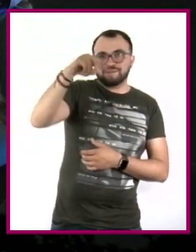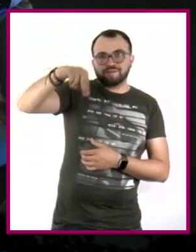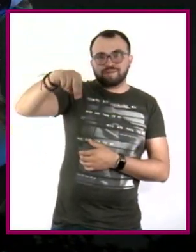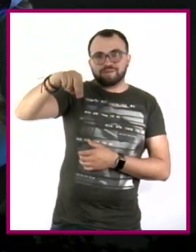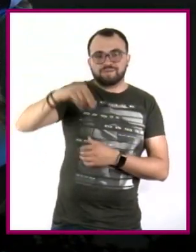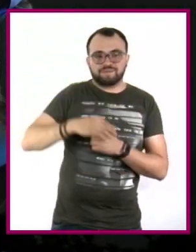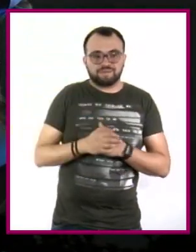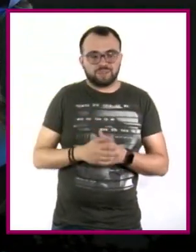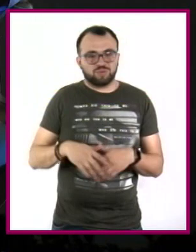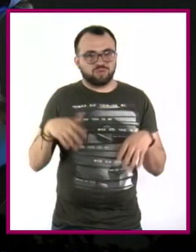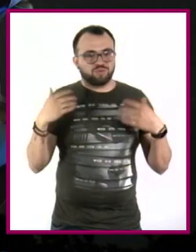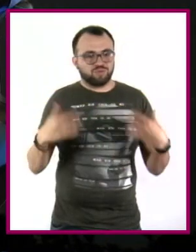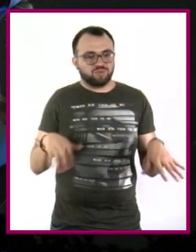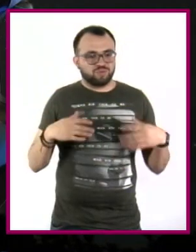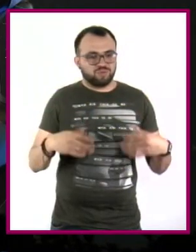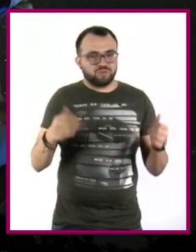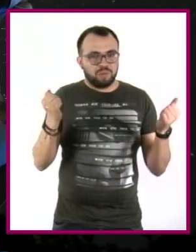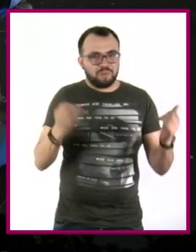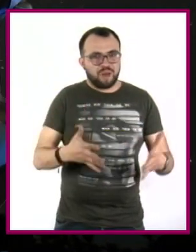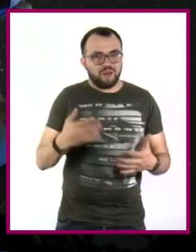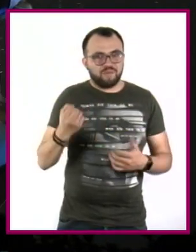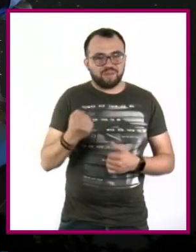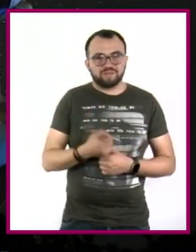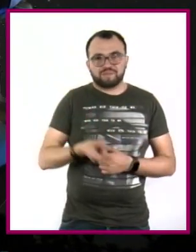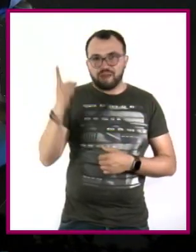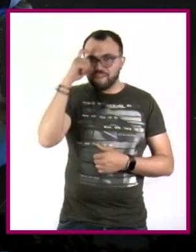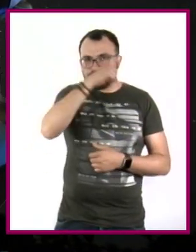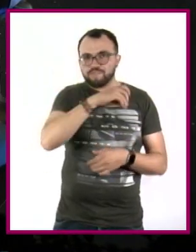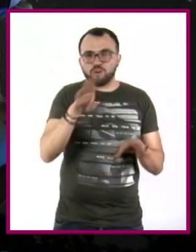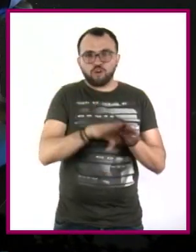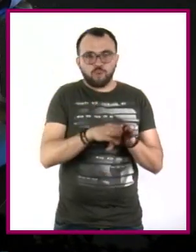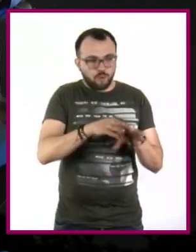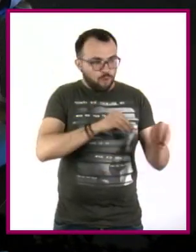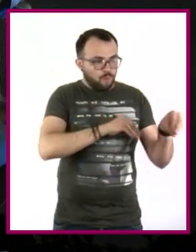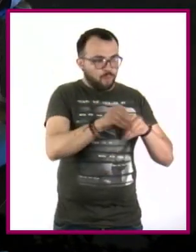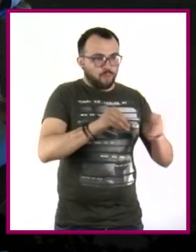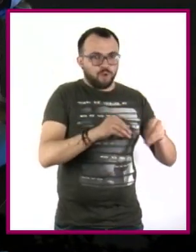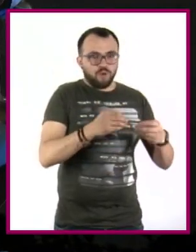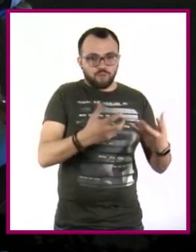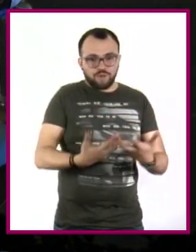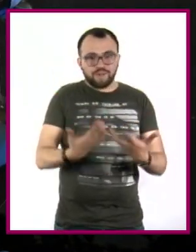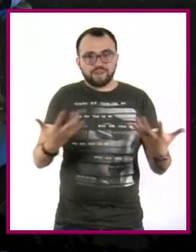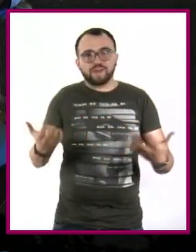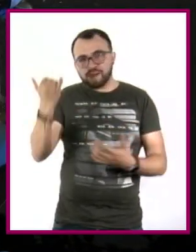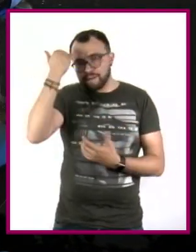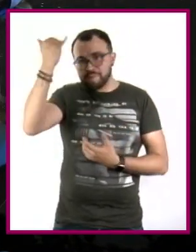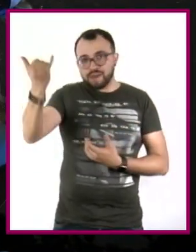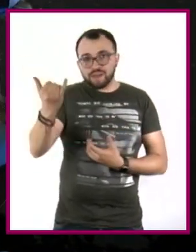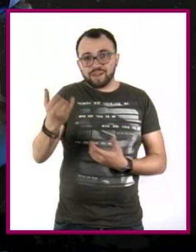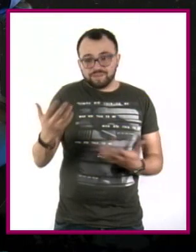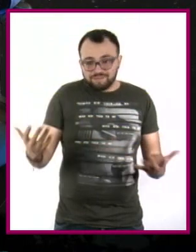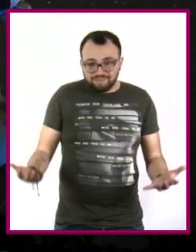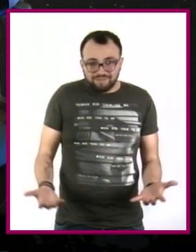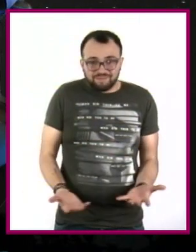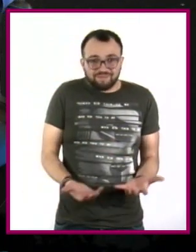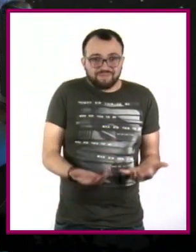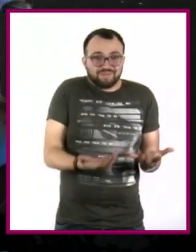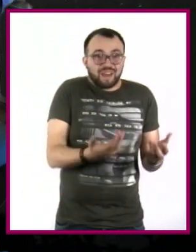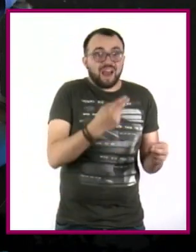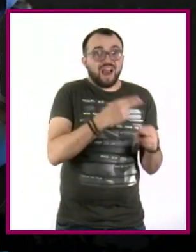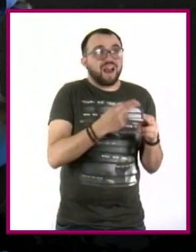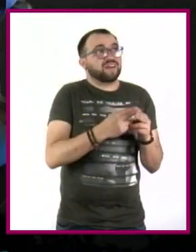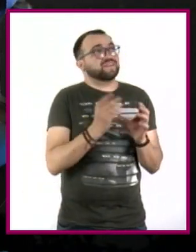¡Wow! Si de por sí es difícil mover 6 toneladas por tierra, imagínate tener que levantar eso hasta